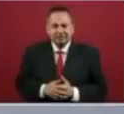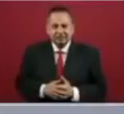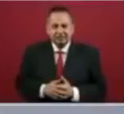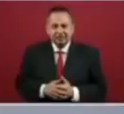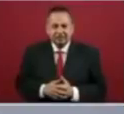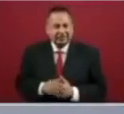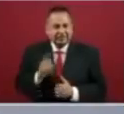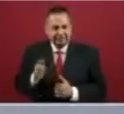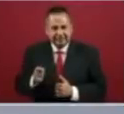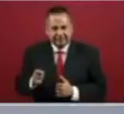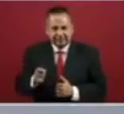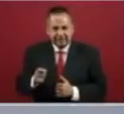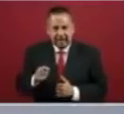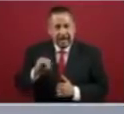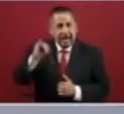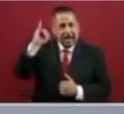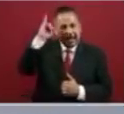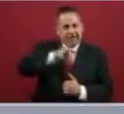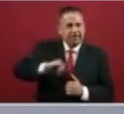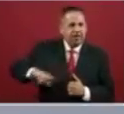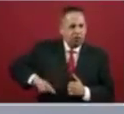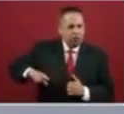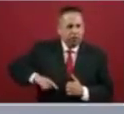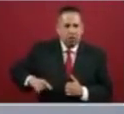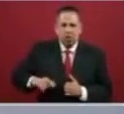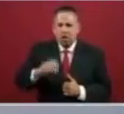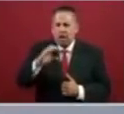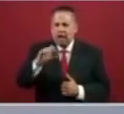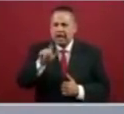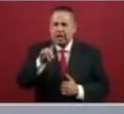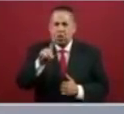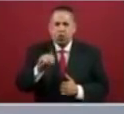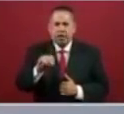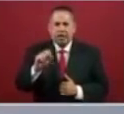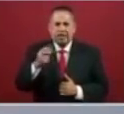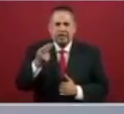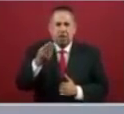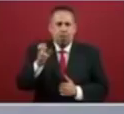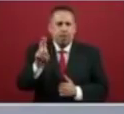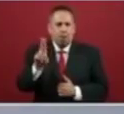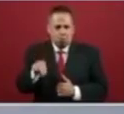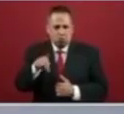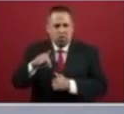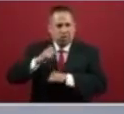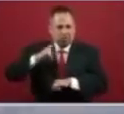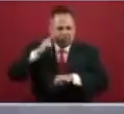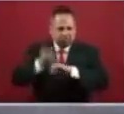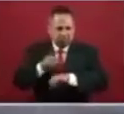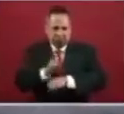nuestra jefa de gobierno, Claudia Sheinbaum.